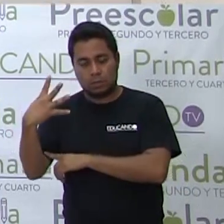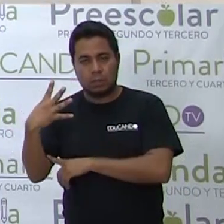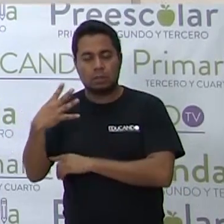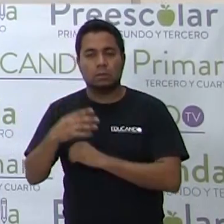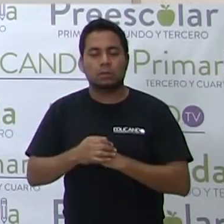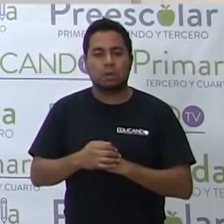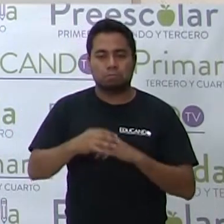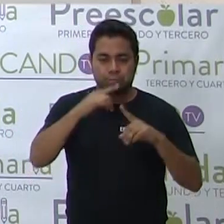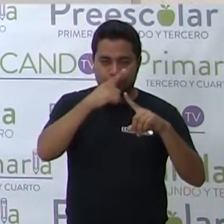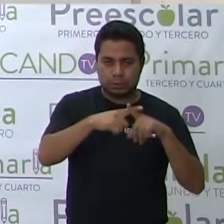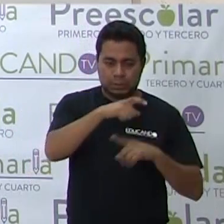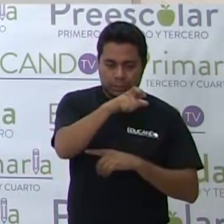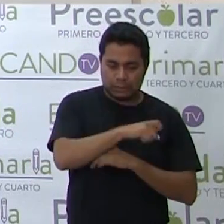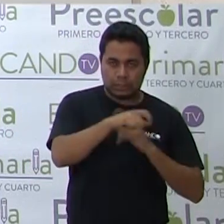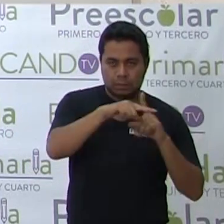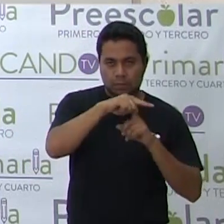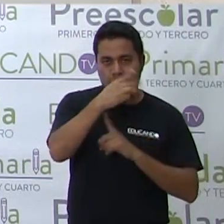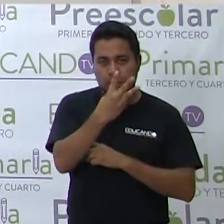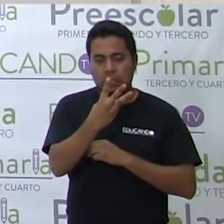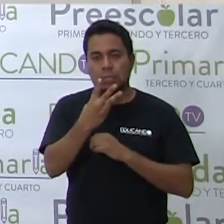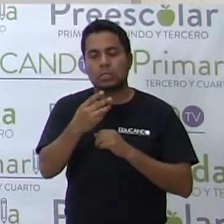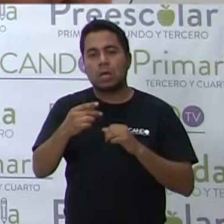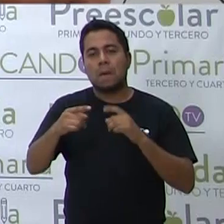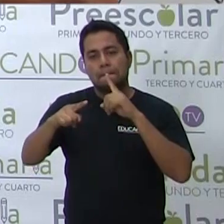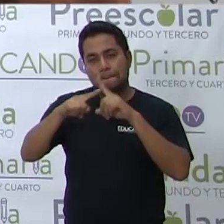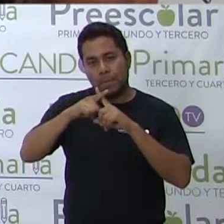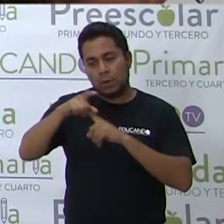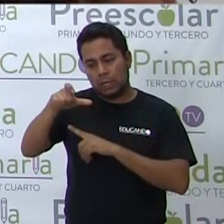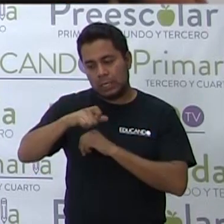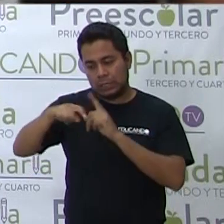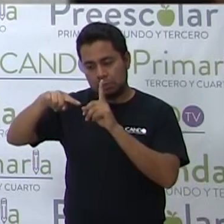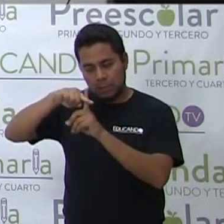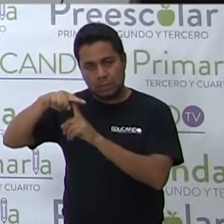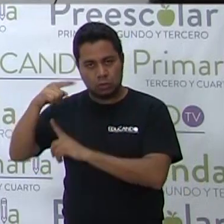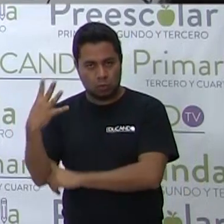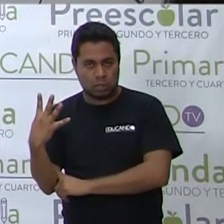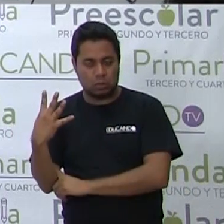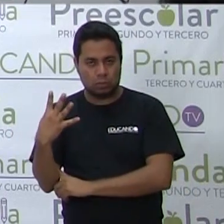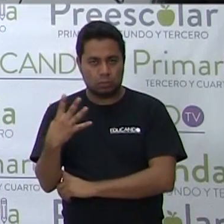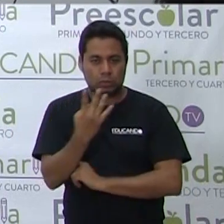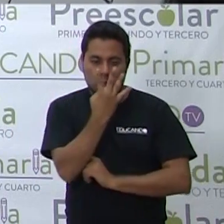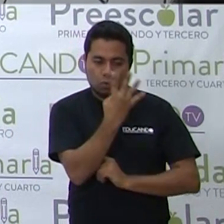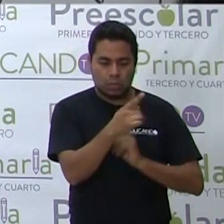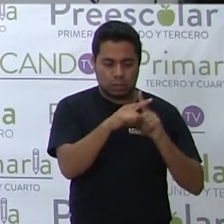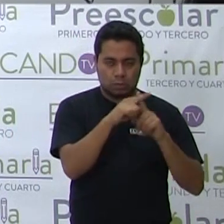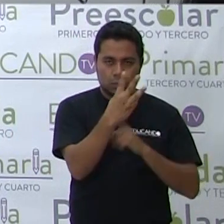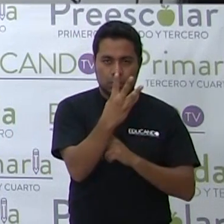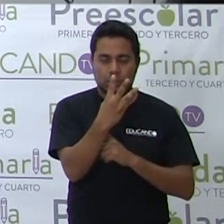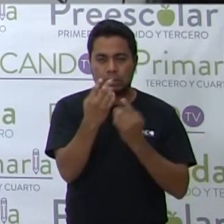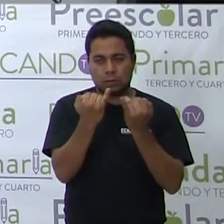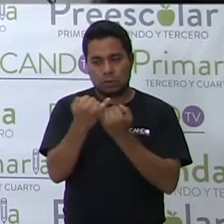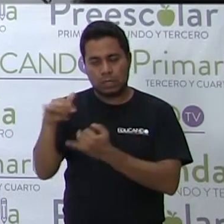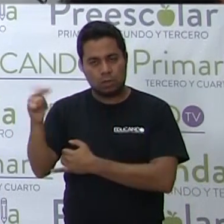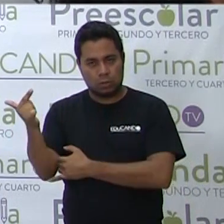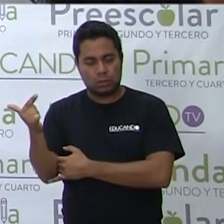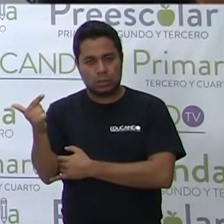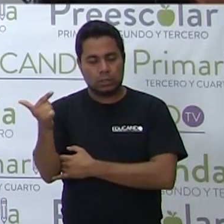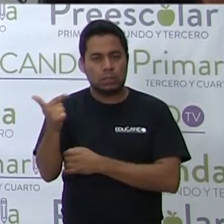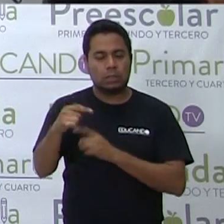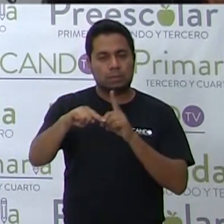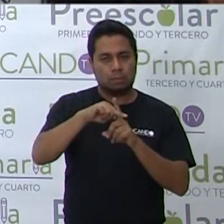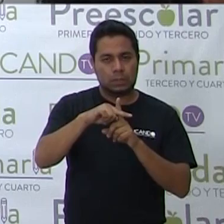multiplicamos x + 3 * x + 4 4 * 3 12